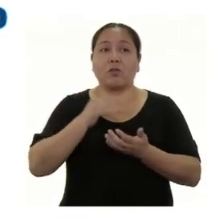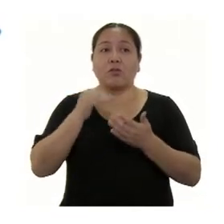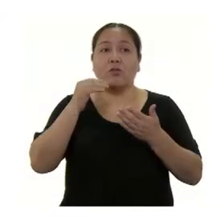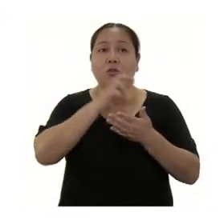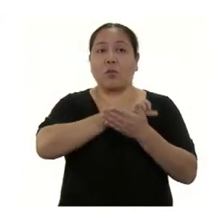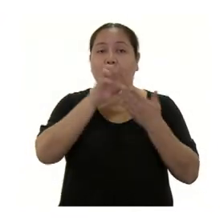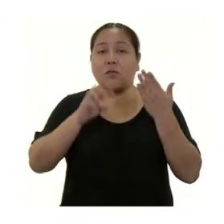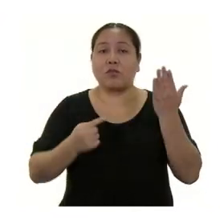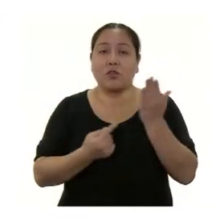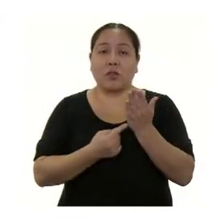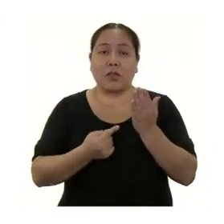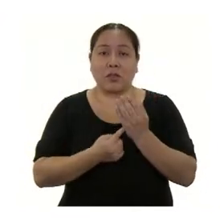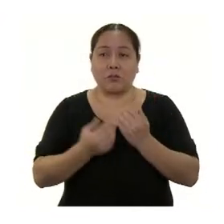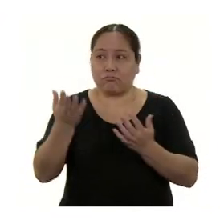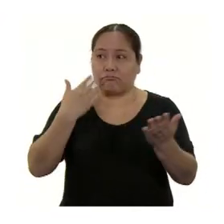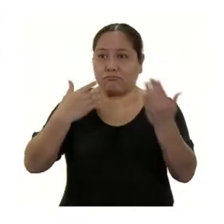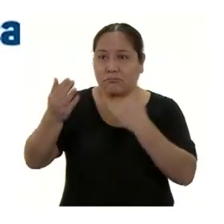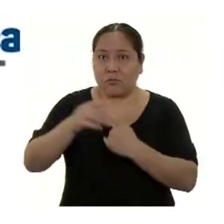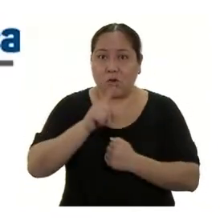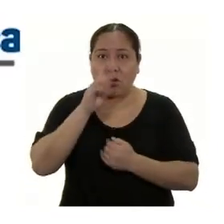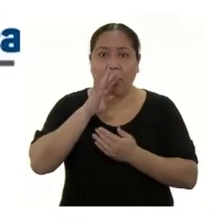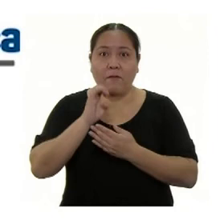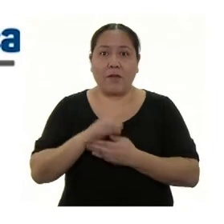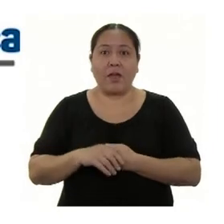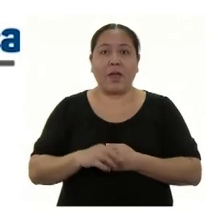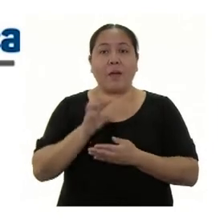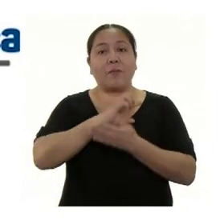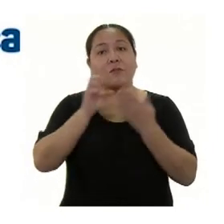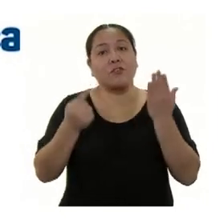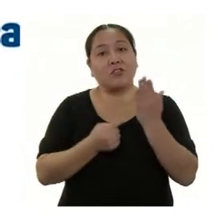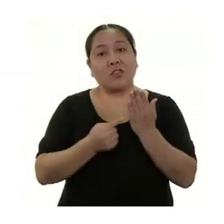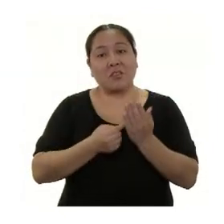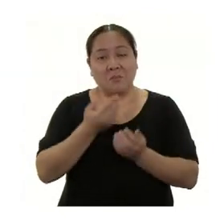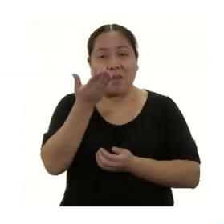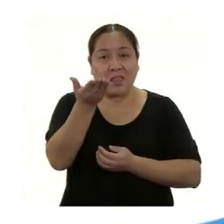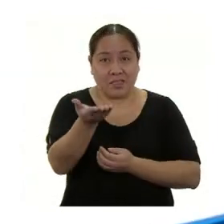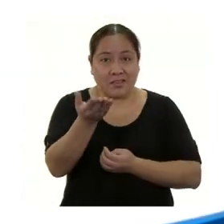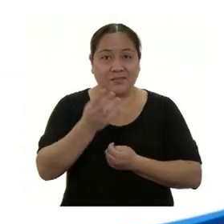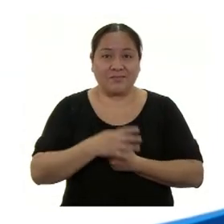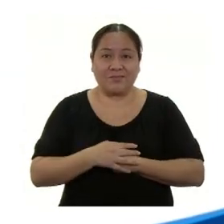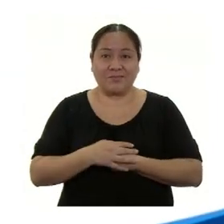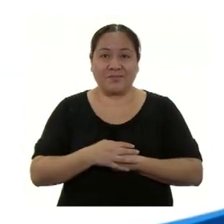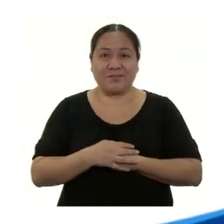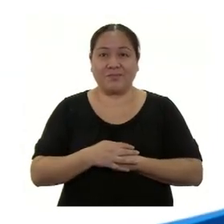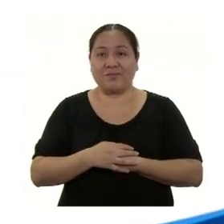técnico. Pasa la voz, una beca Mi Vocación Técnica puede ser para ti.